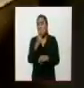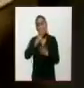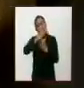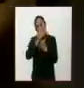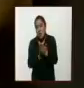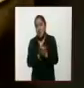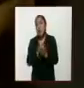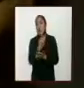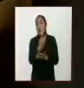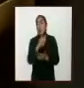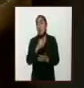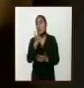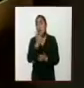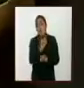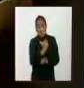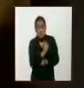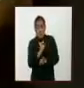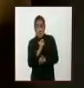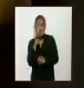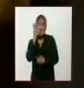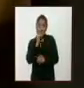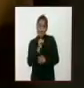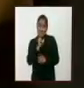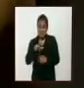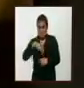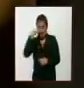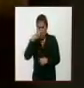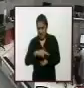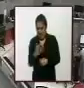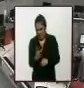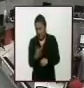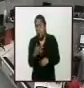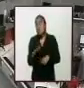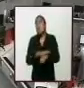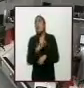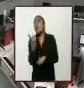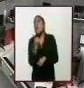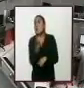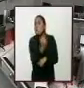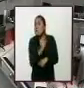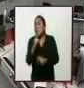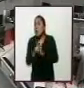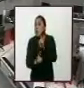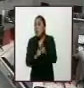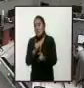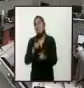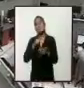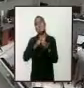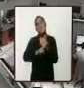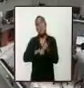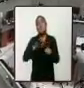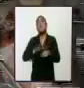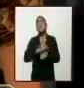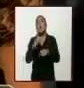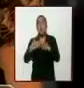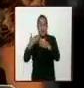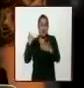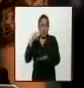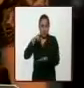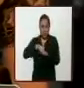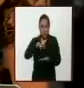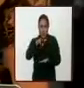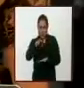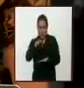.6%. Esta baja da las razones a que obedece a la pronunciada desaceleración a finales de